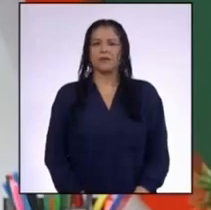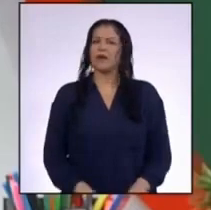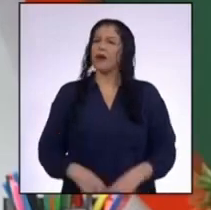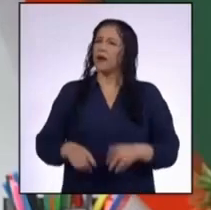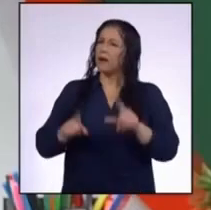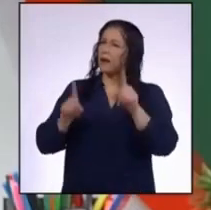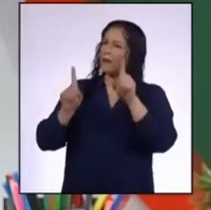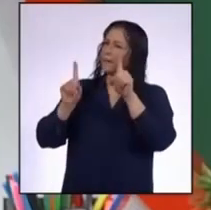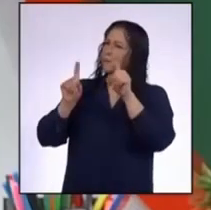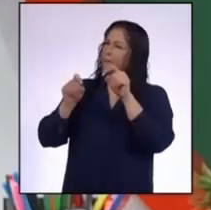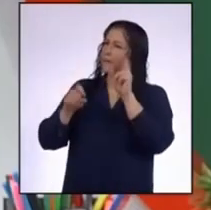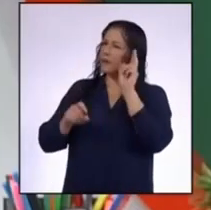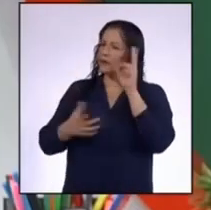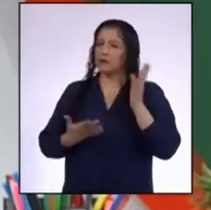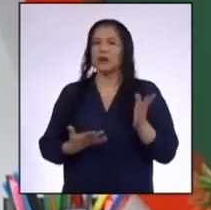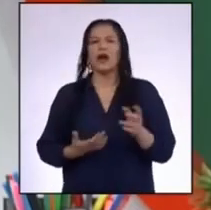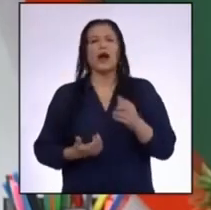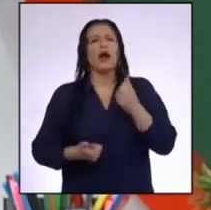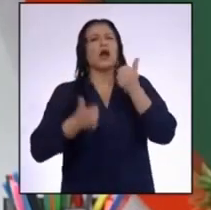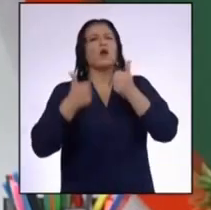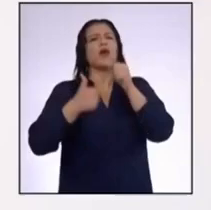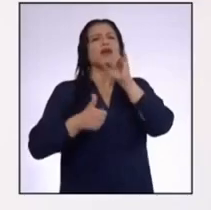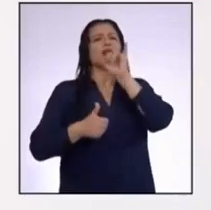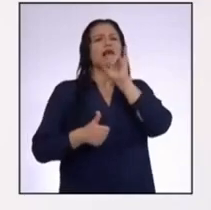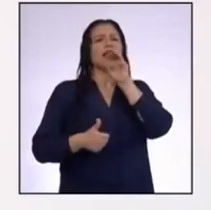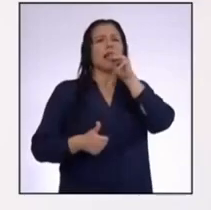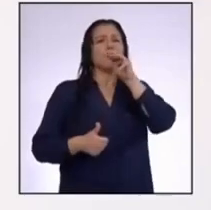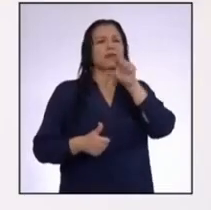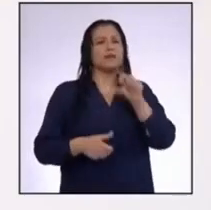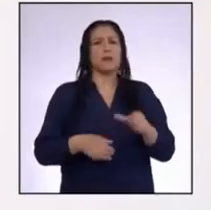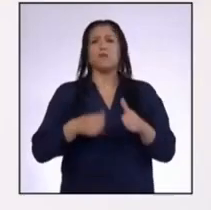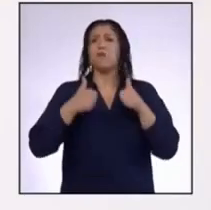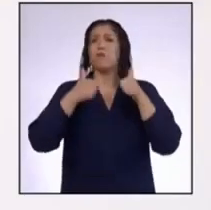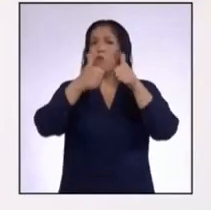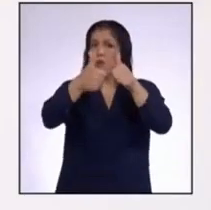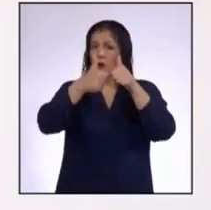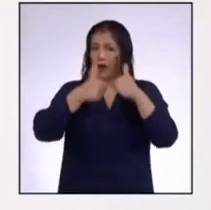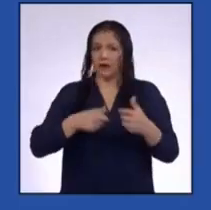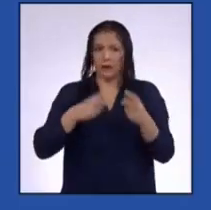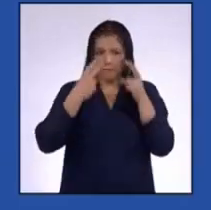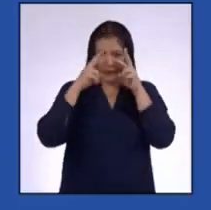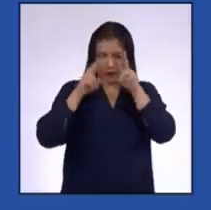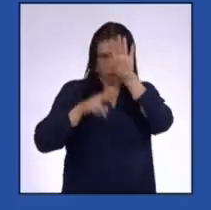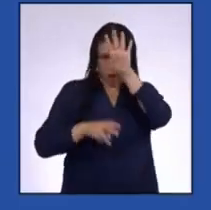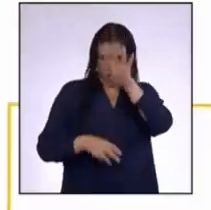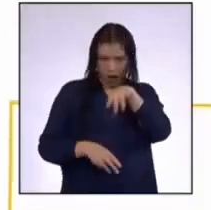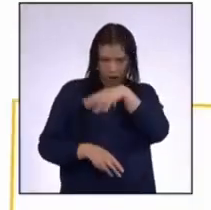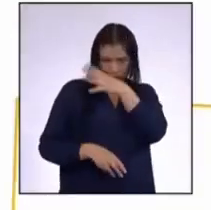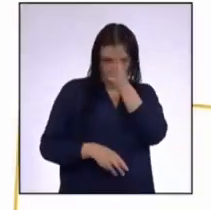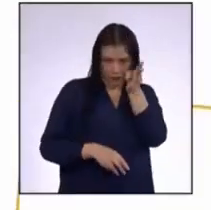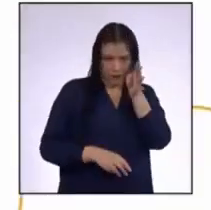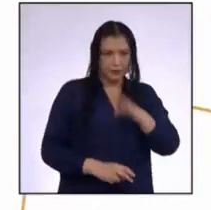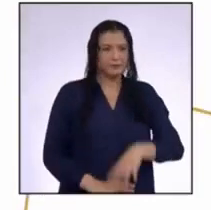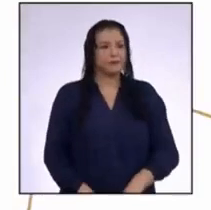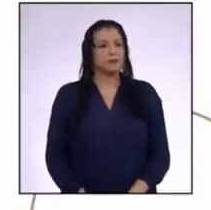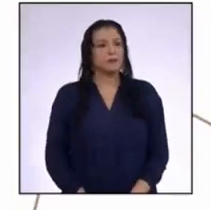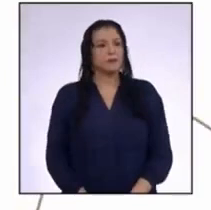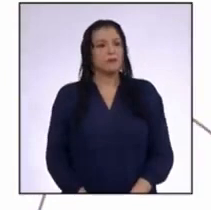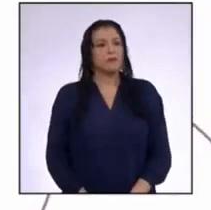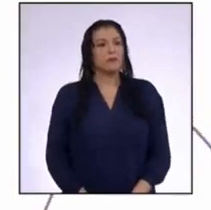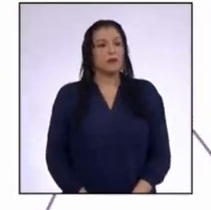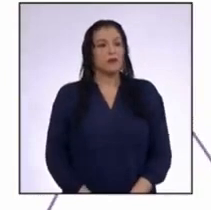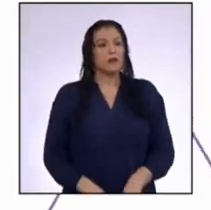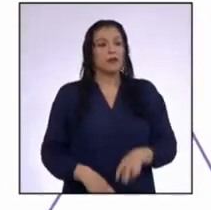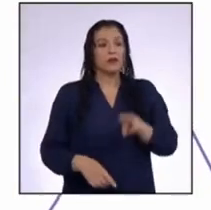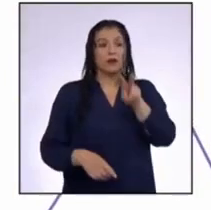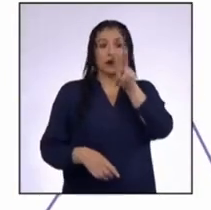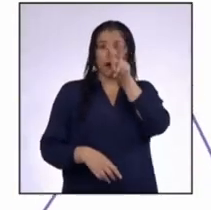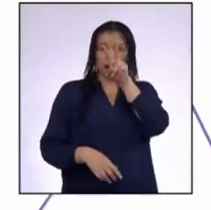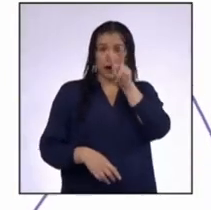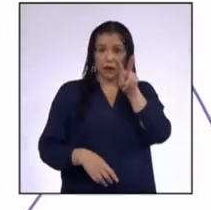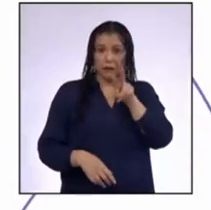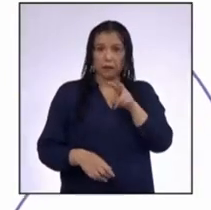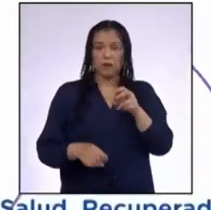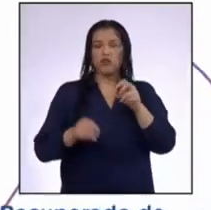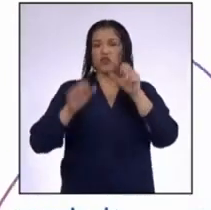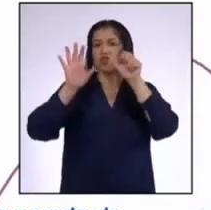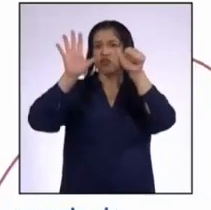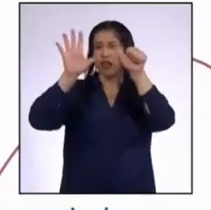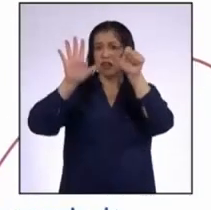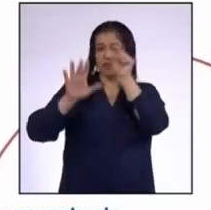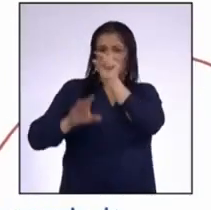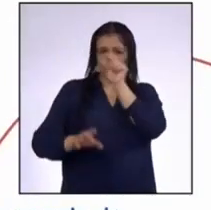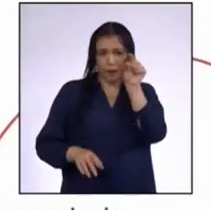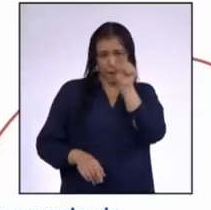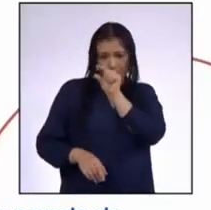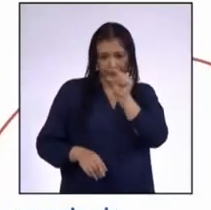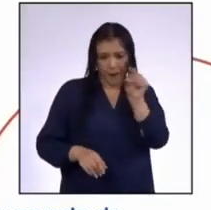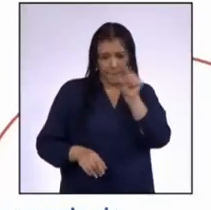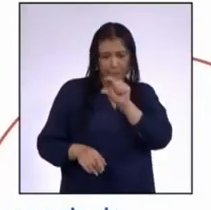Profesora, ¿y cuál es el IMC ideal? Veamos la siguiente tabla. Acá pueden observar 6 niveles